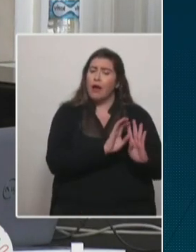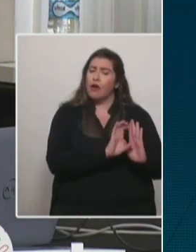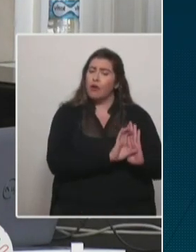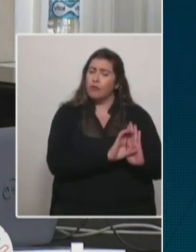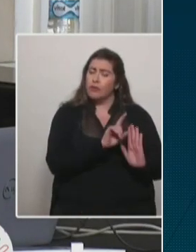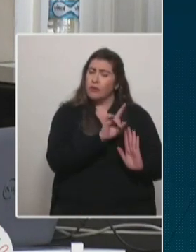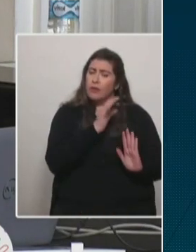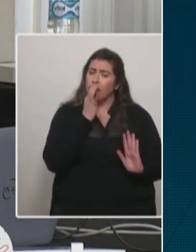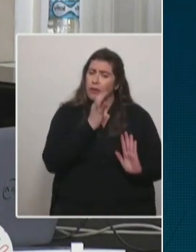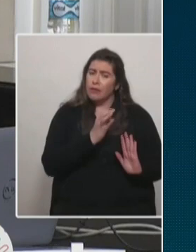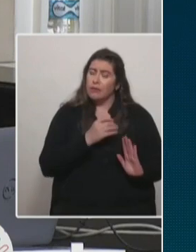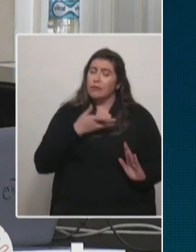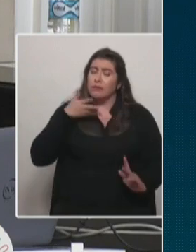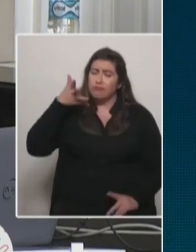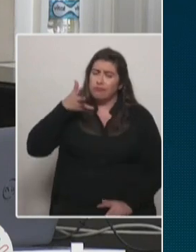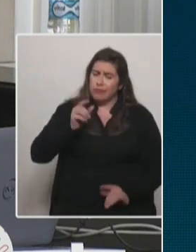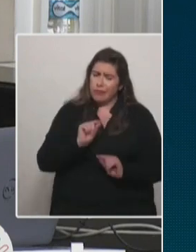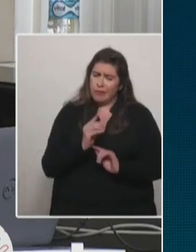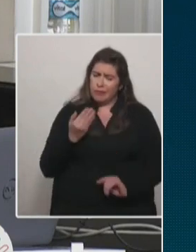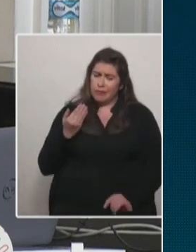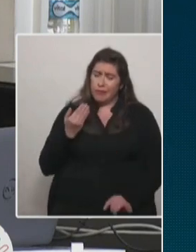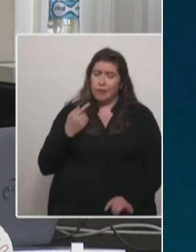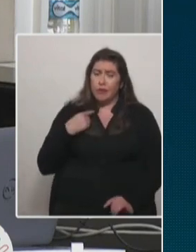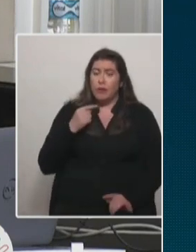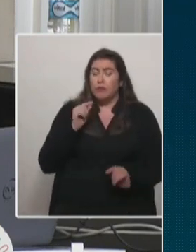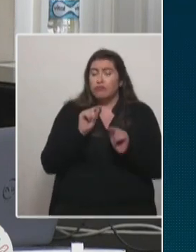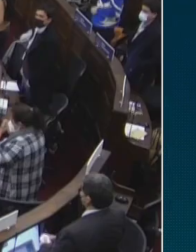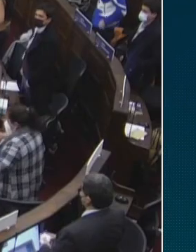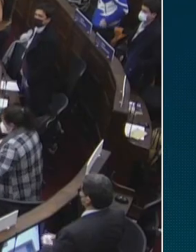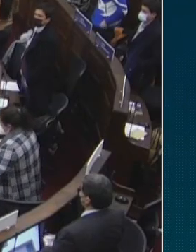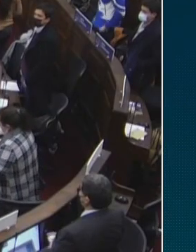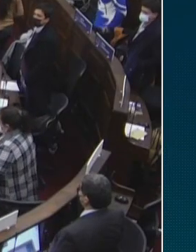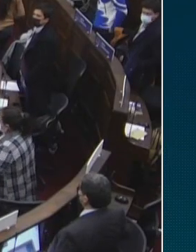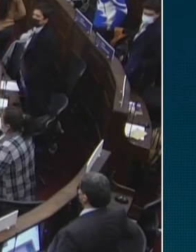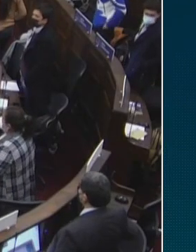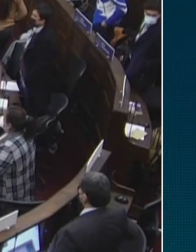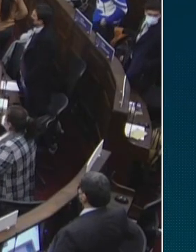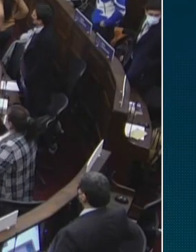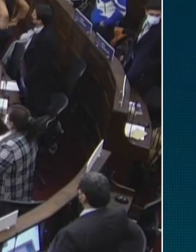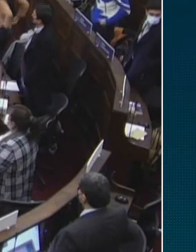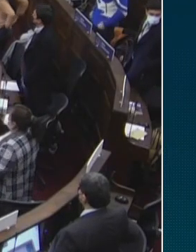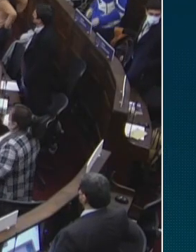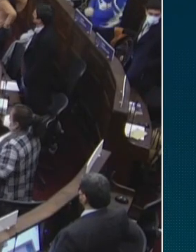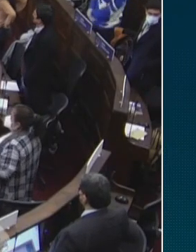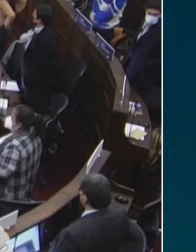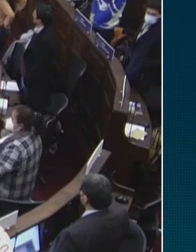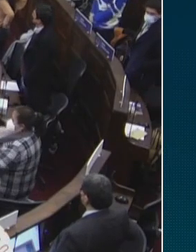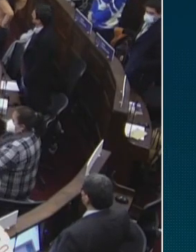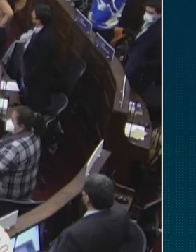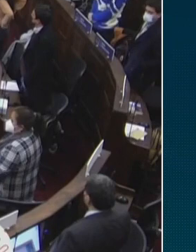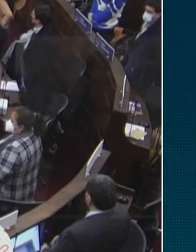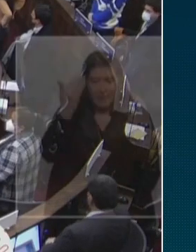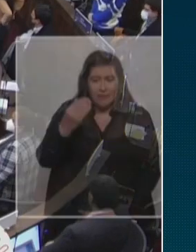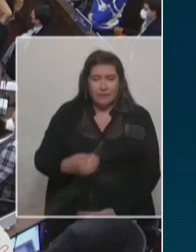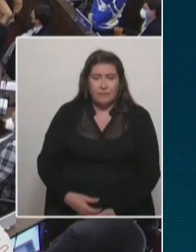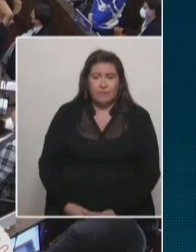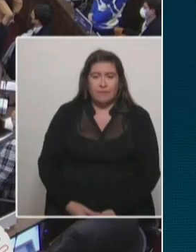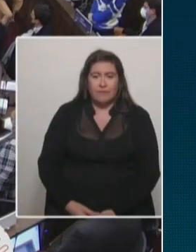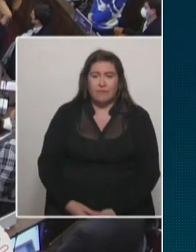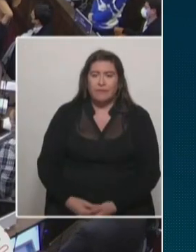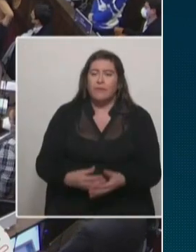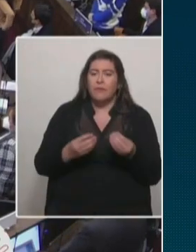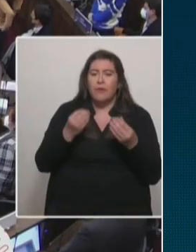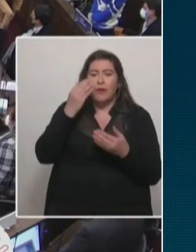designar una presidenta un vicepresidente pero al día siguiente bueno también todo el mundo lo sabe no sabían las condiciones mínimas pero